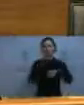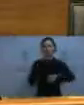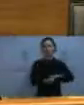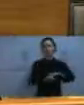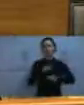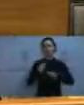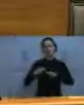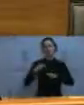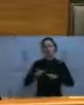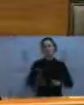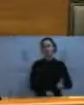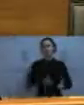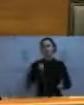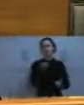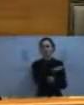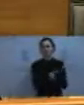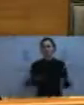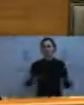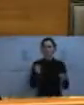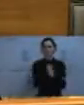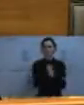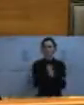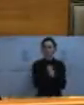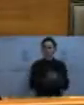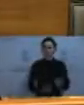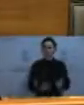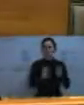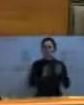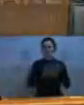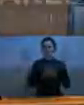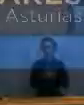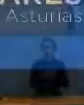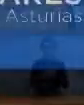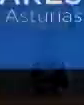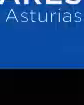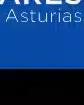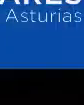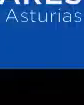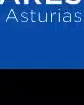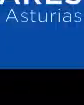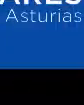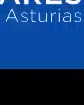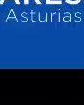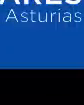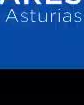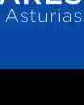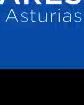política general en materia de empleo y, más en concreto, sobre las ayudas